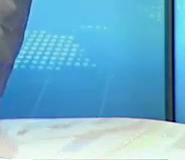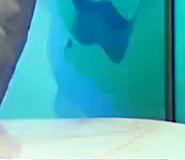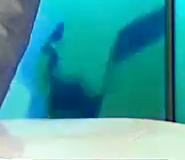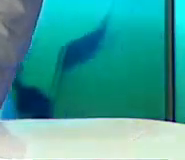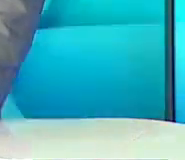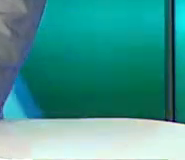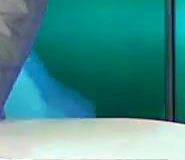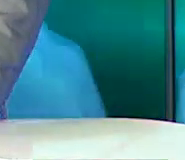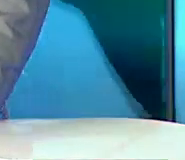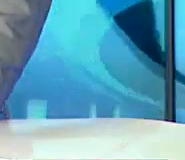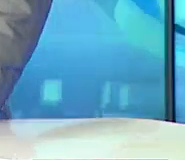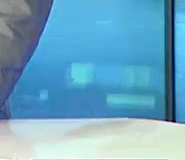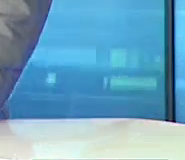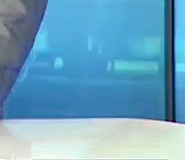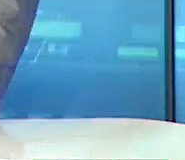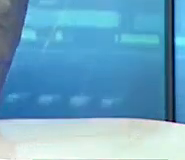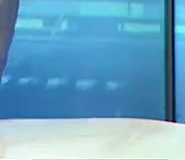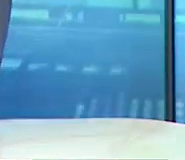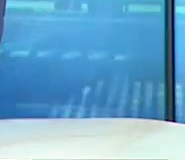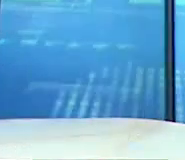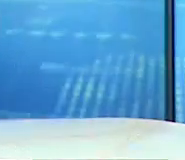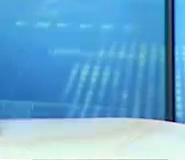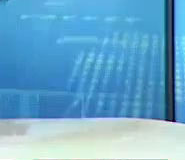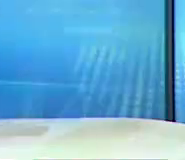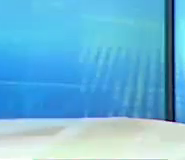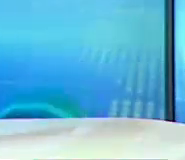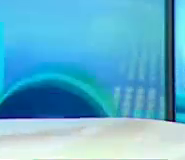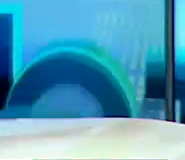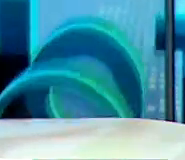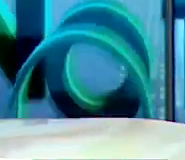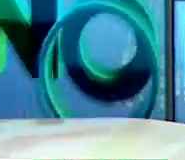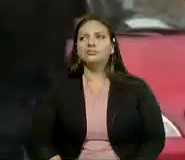daban cuenta de lo que habían cometido. Veamos.